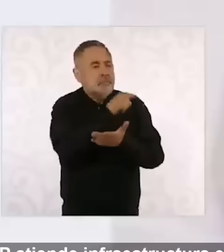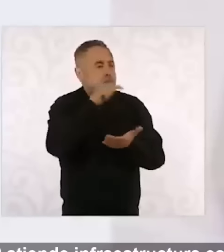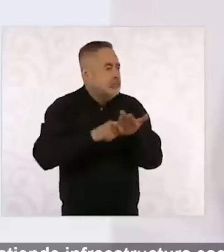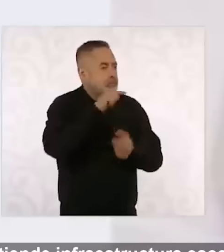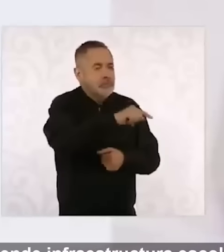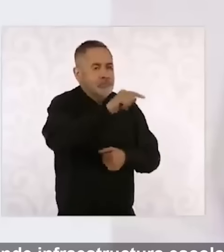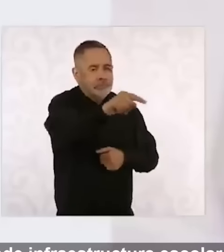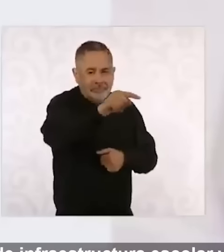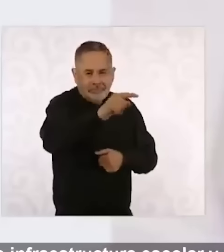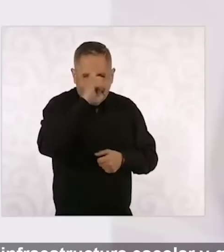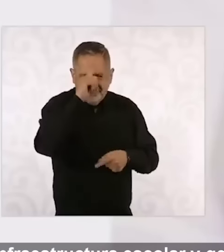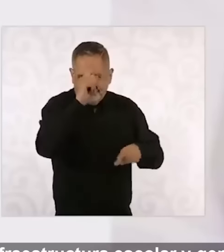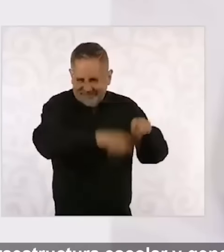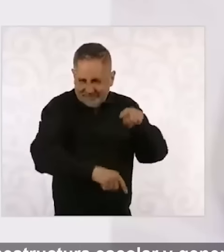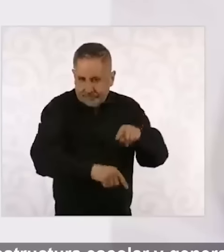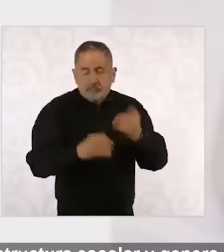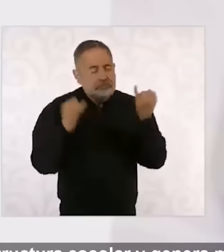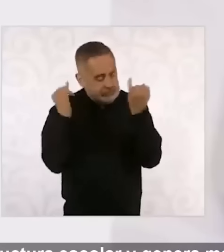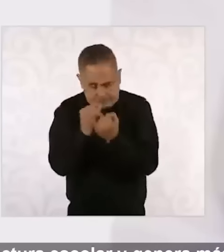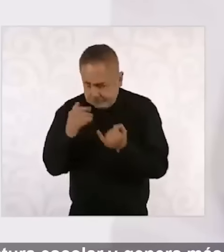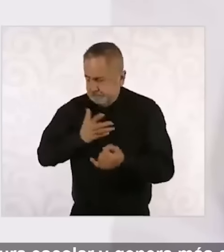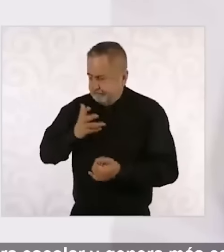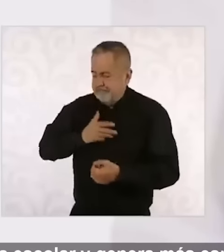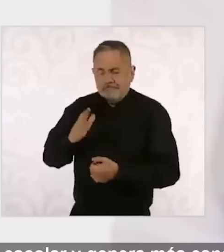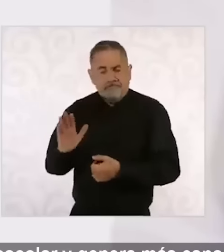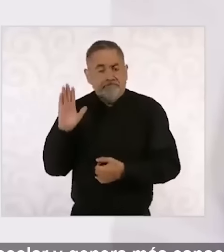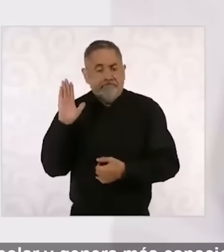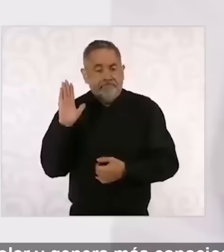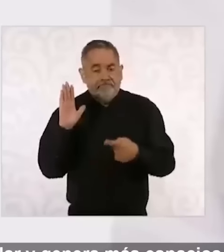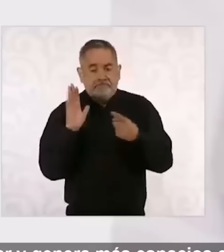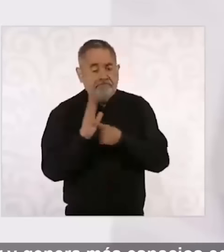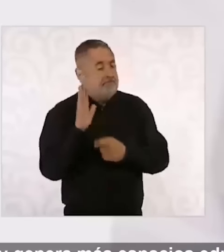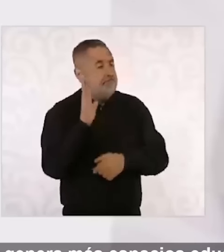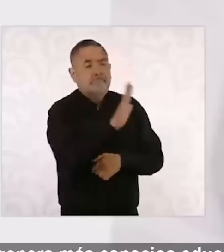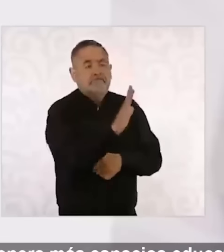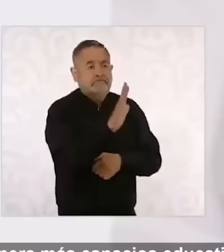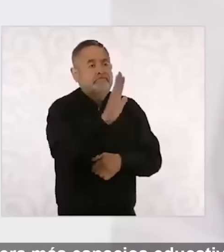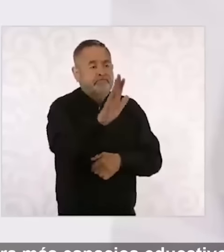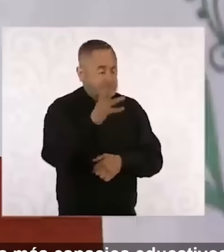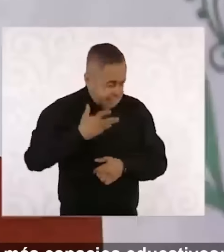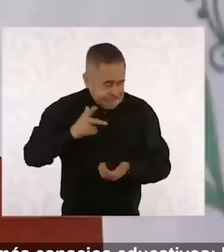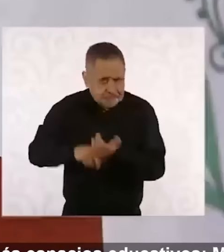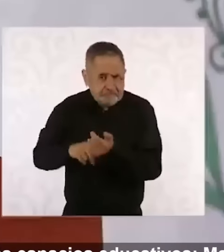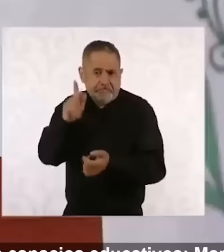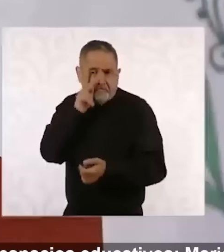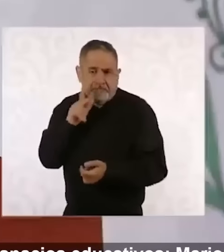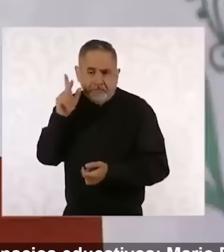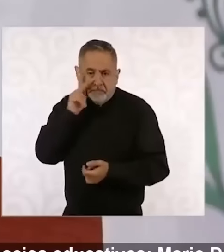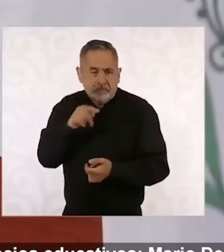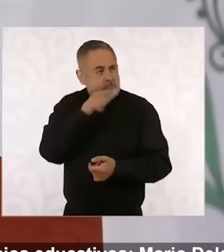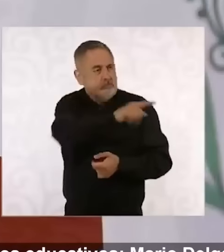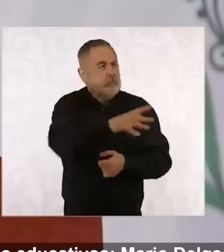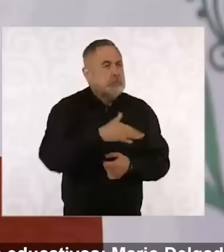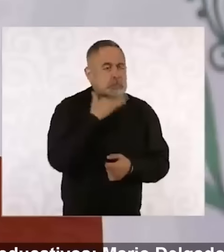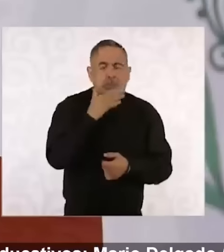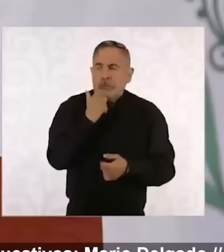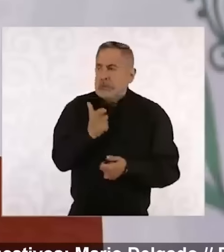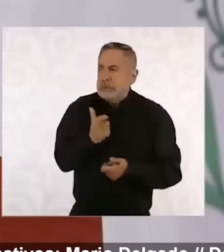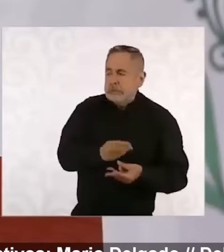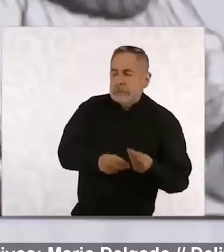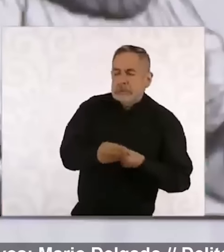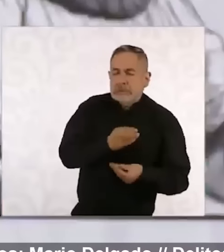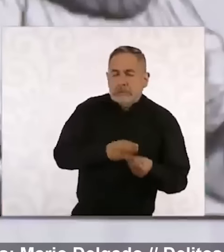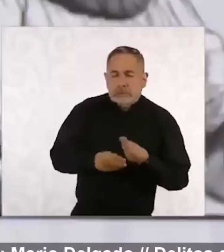tienen todo un sustento jurídico legal y las pruebas de lavado de dinero. Entonces, esto es